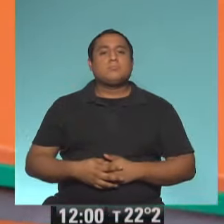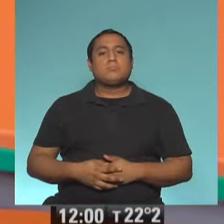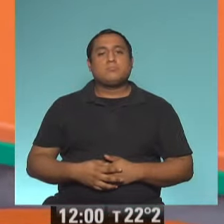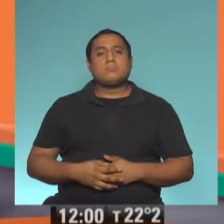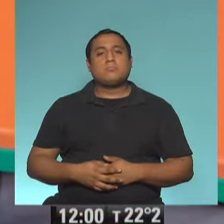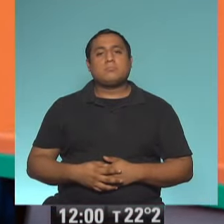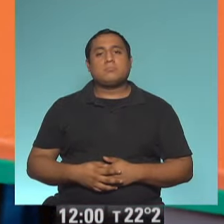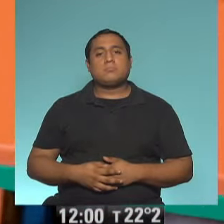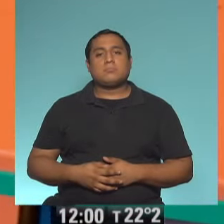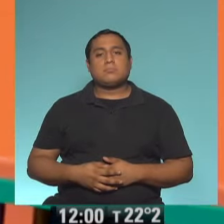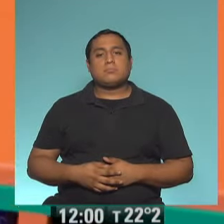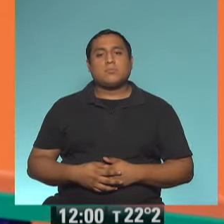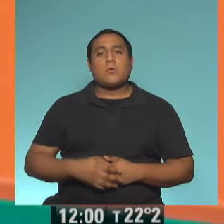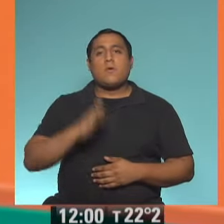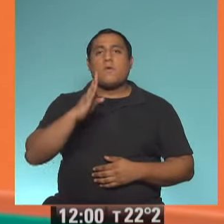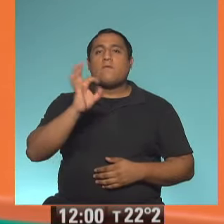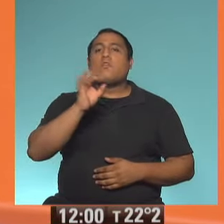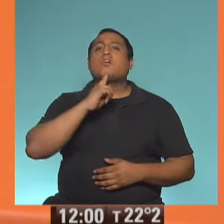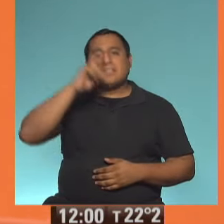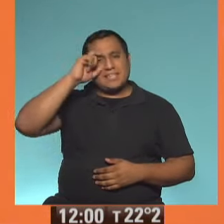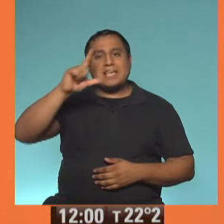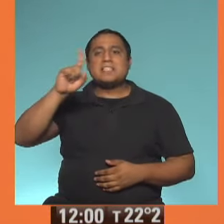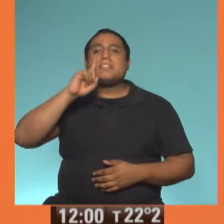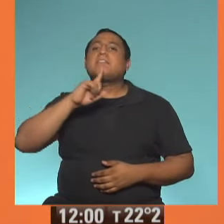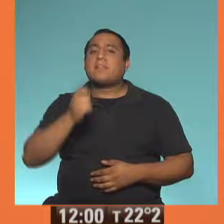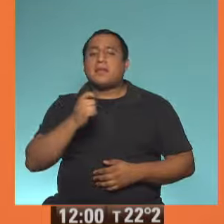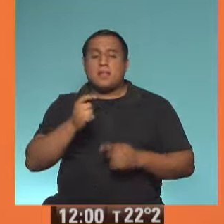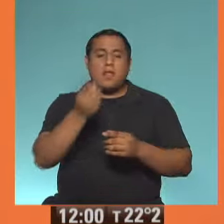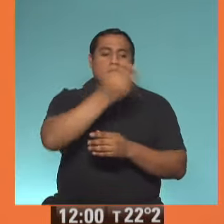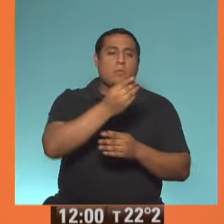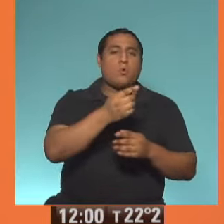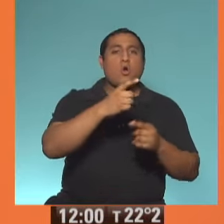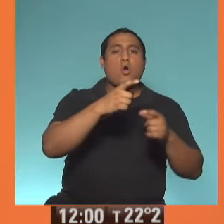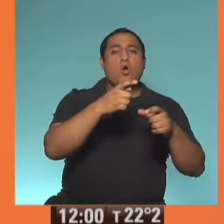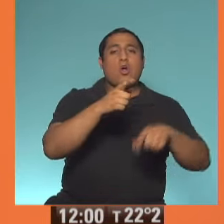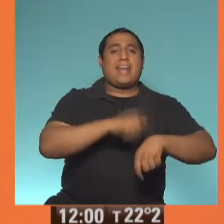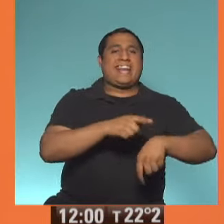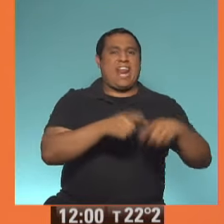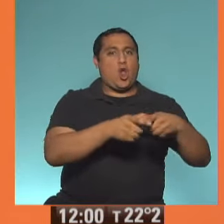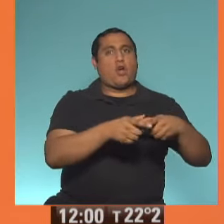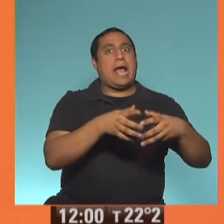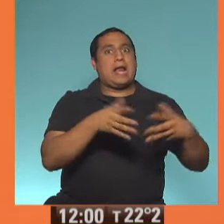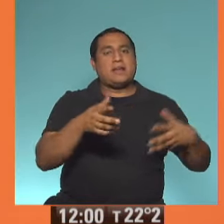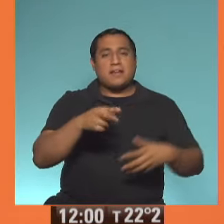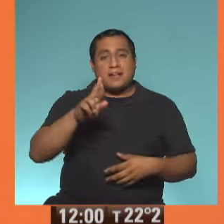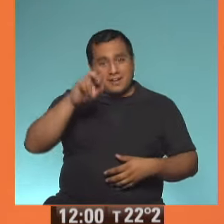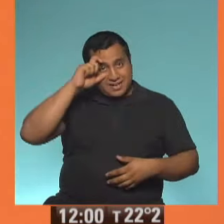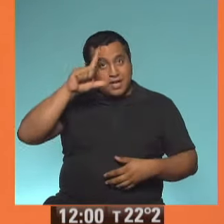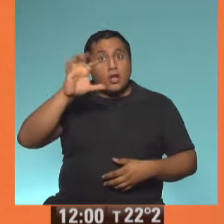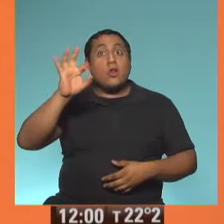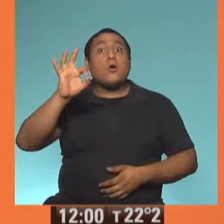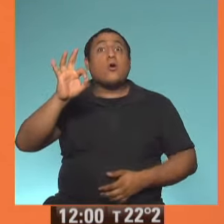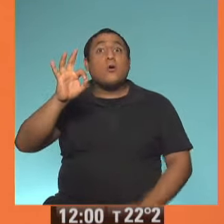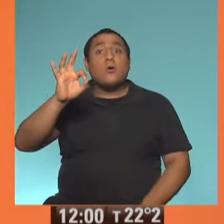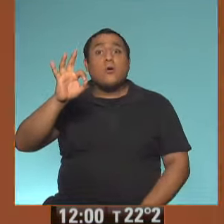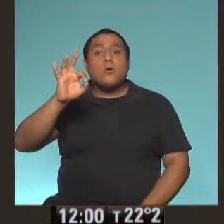la palabra botellita de un lado, un reloj grande. O sea que es un reloj.